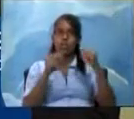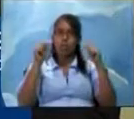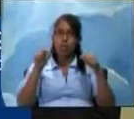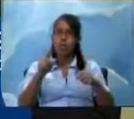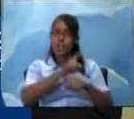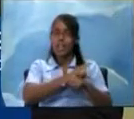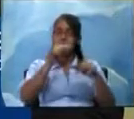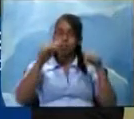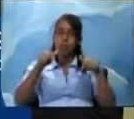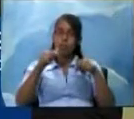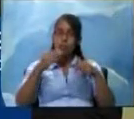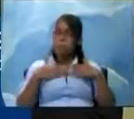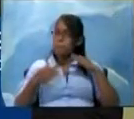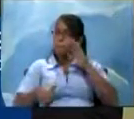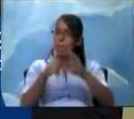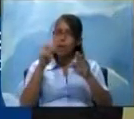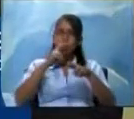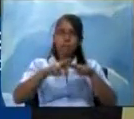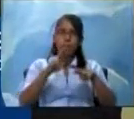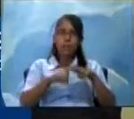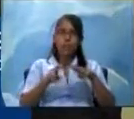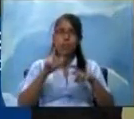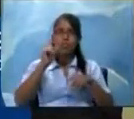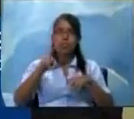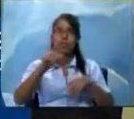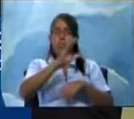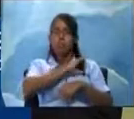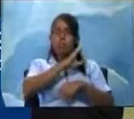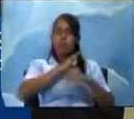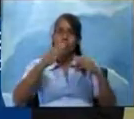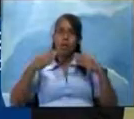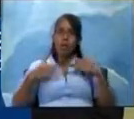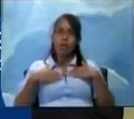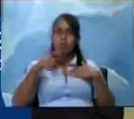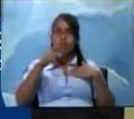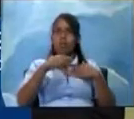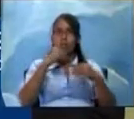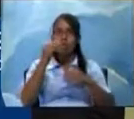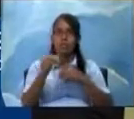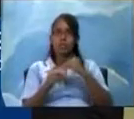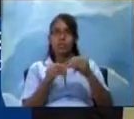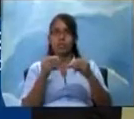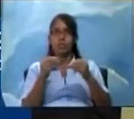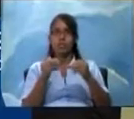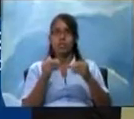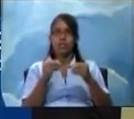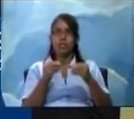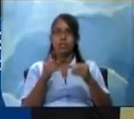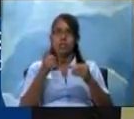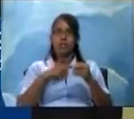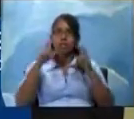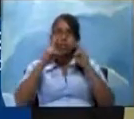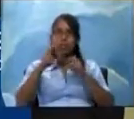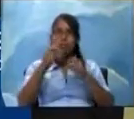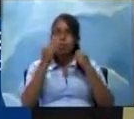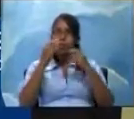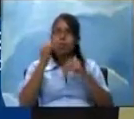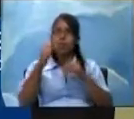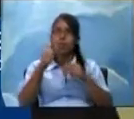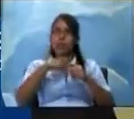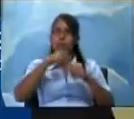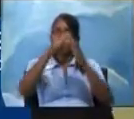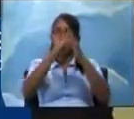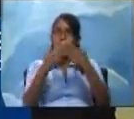hiciste a uno de estos más pequeños, tampoco a mí lo hiciste. Y observe muy bien